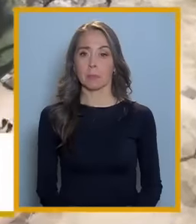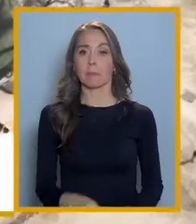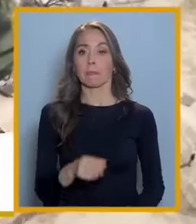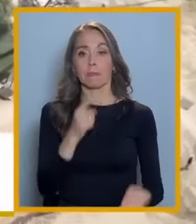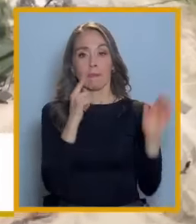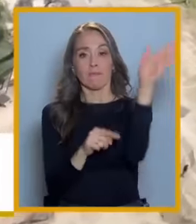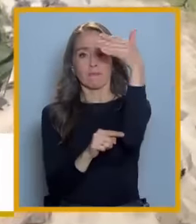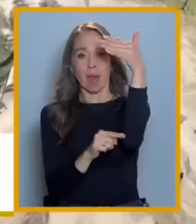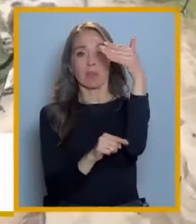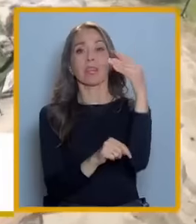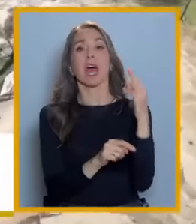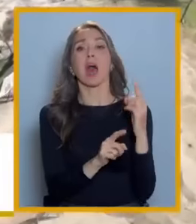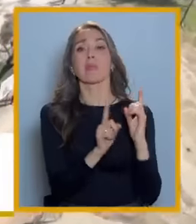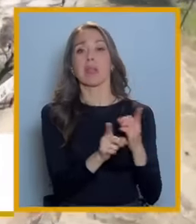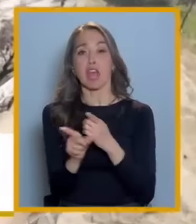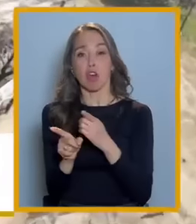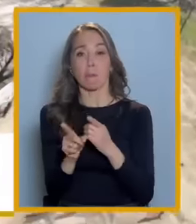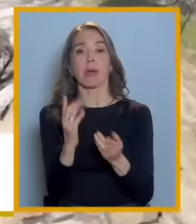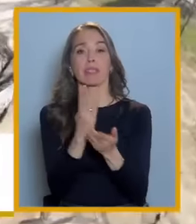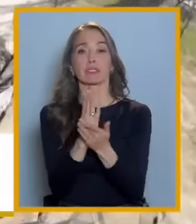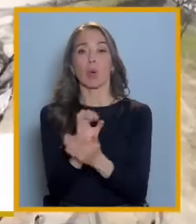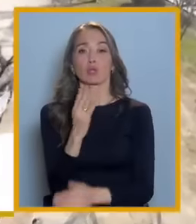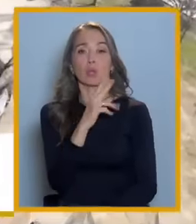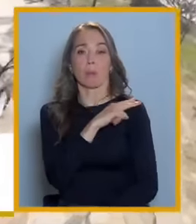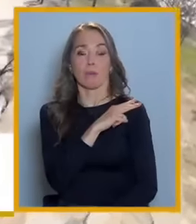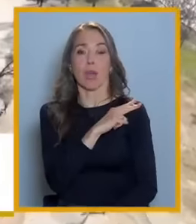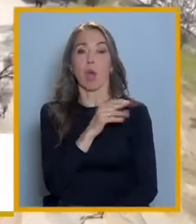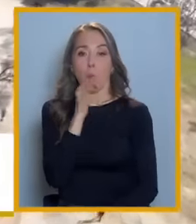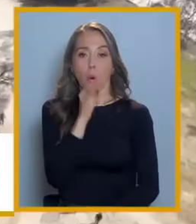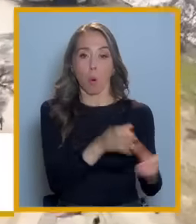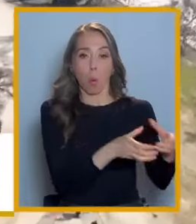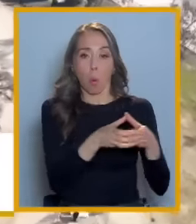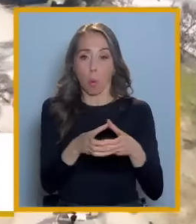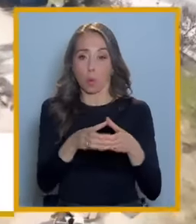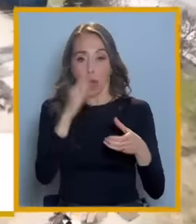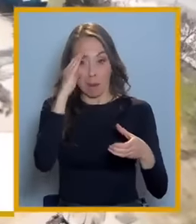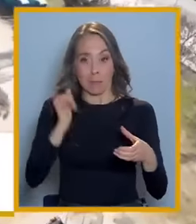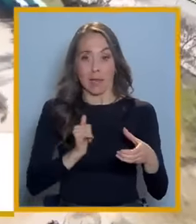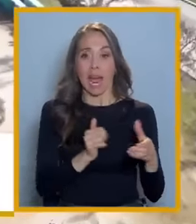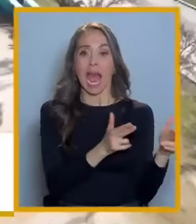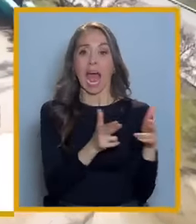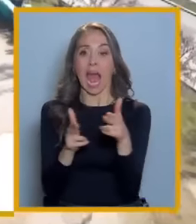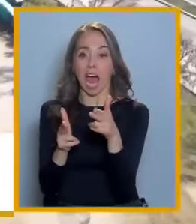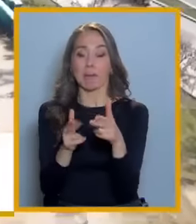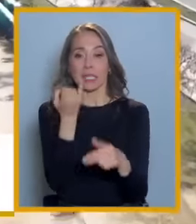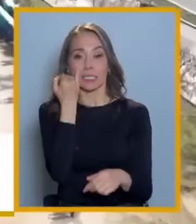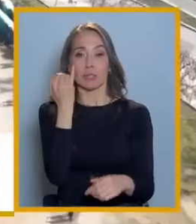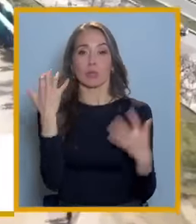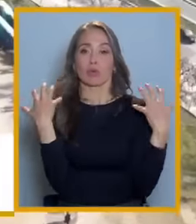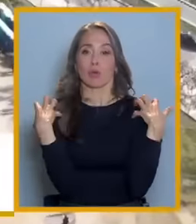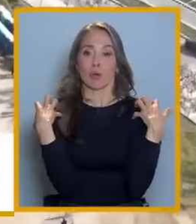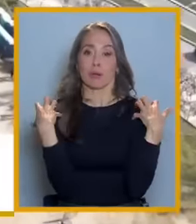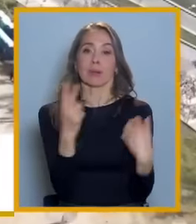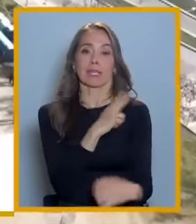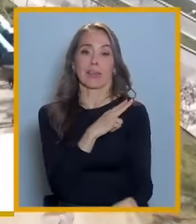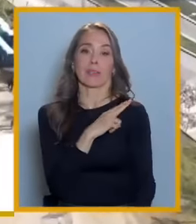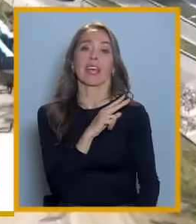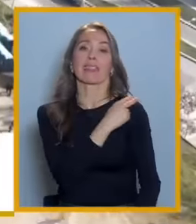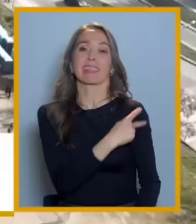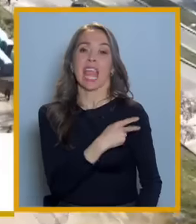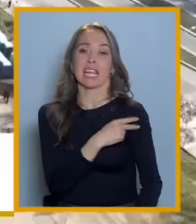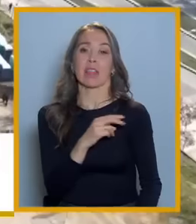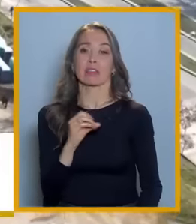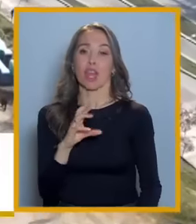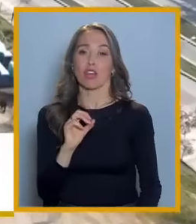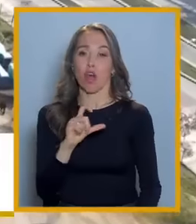Ante el estandarte de combate de la Escuela de Suboficiales, jura el batallón de armas del Instituto al mando del teniente coronel Erwin Forge